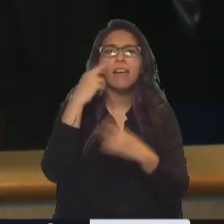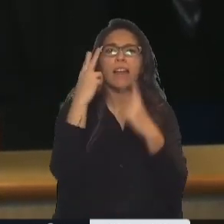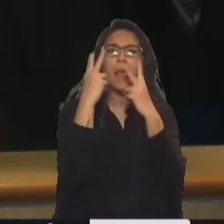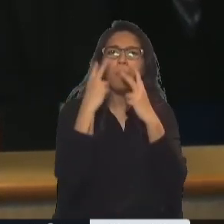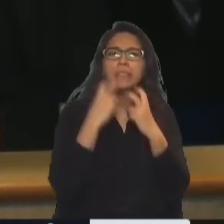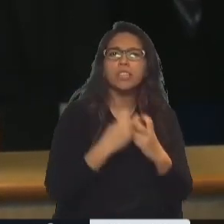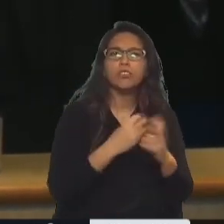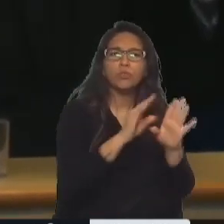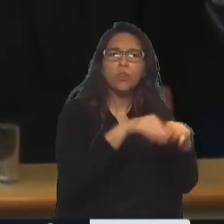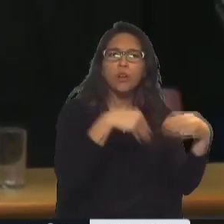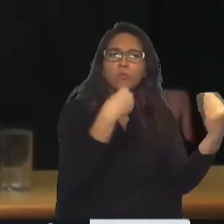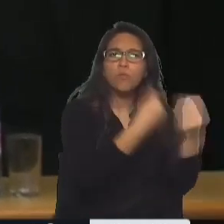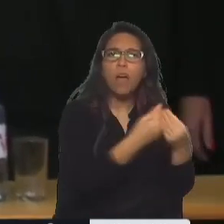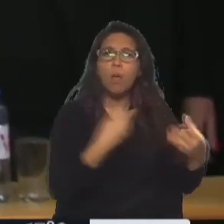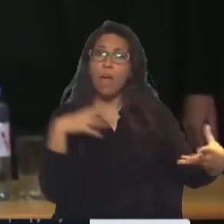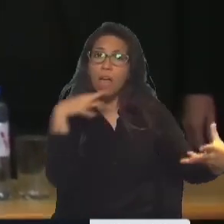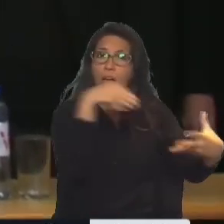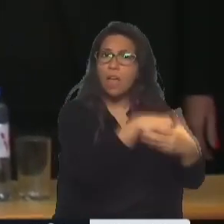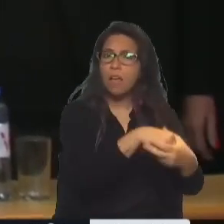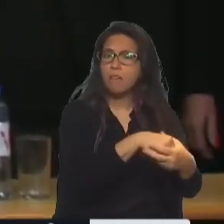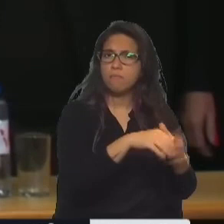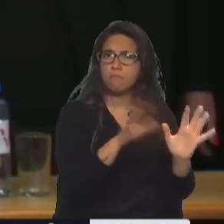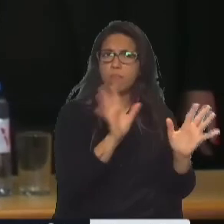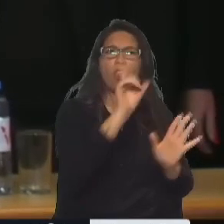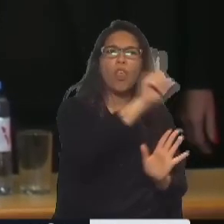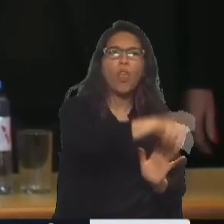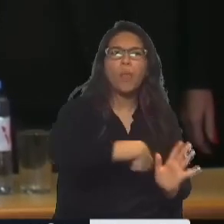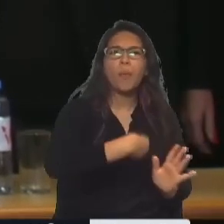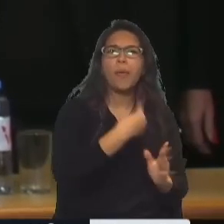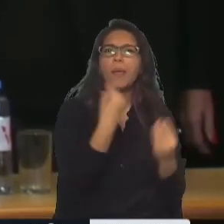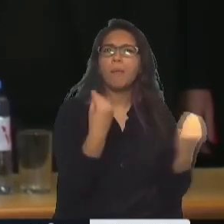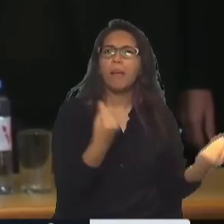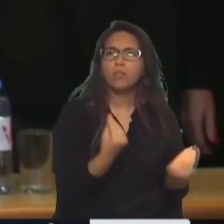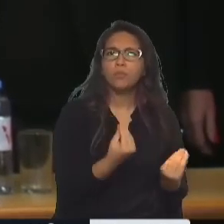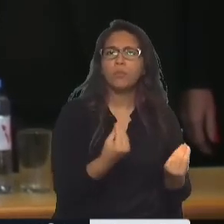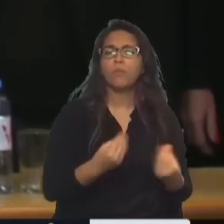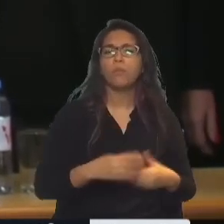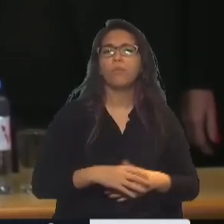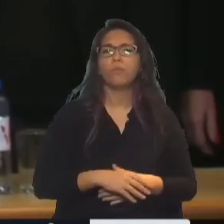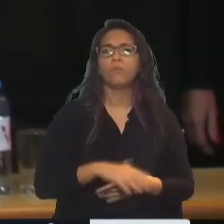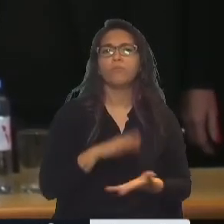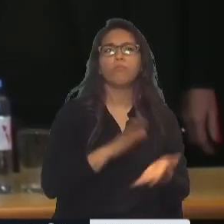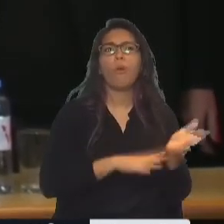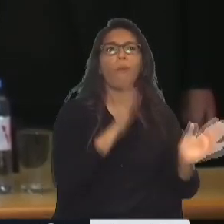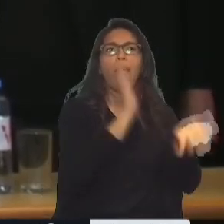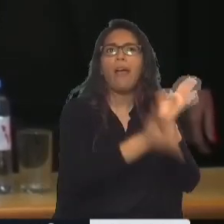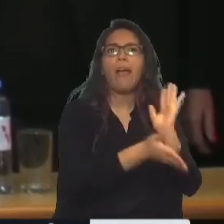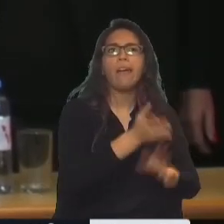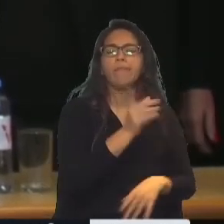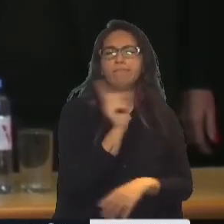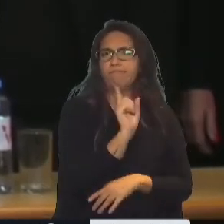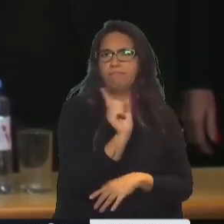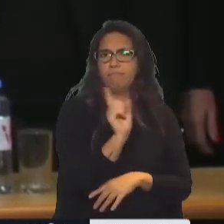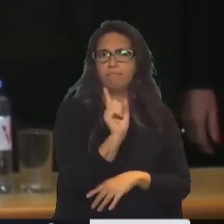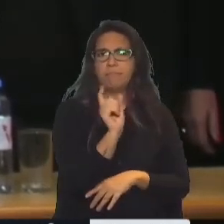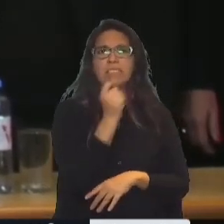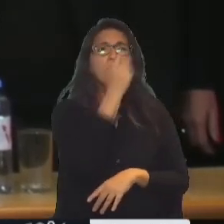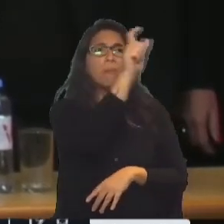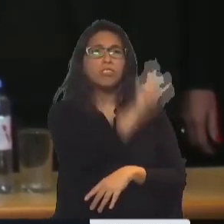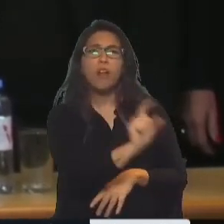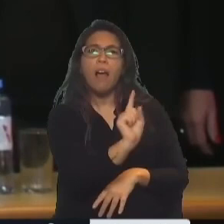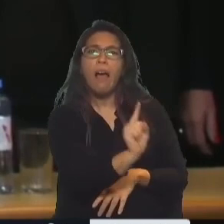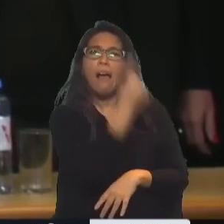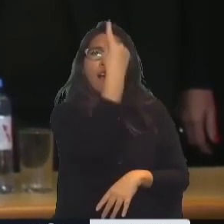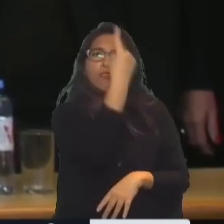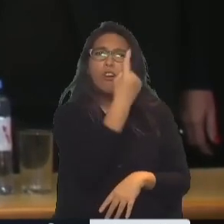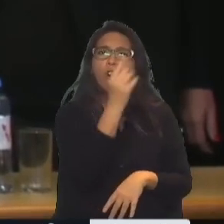investigación de los orígenes de esta agresión, si es un personal solitario, si